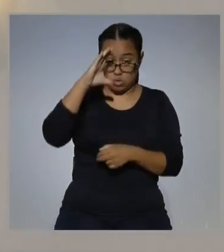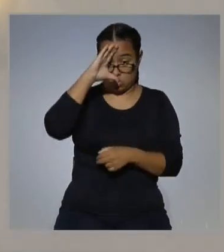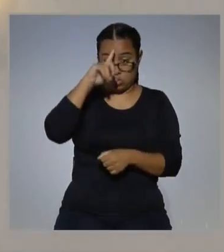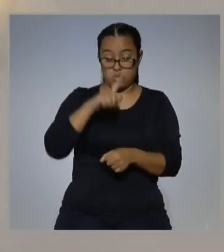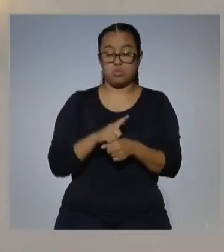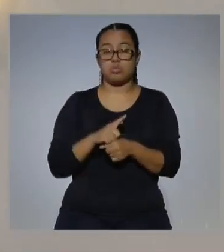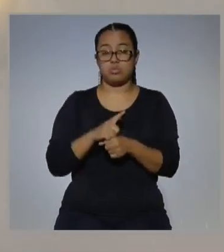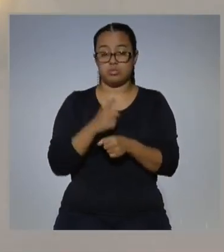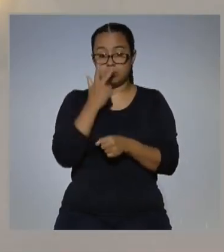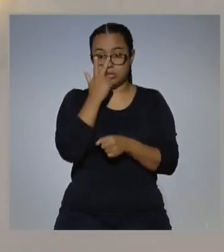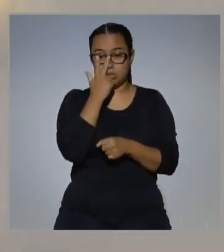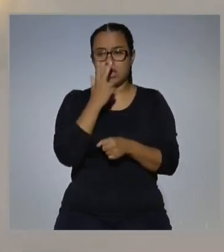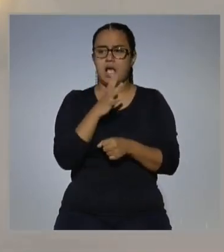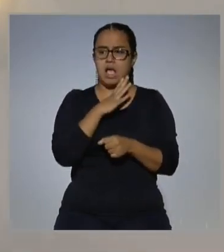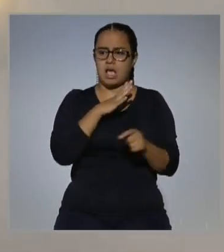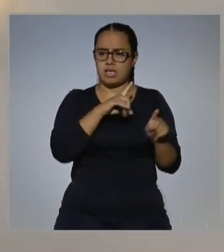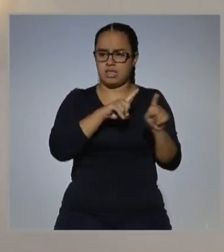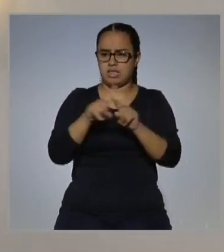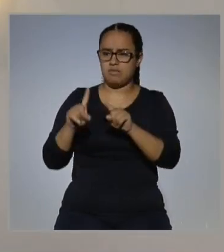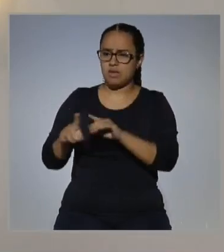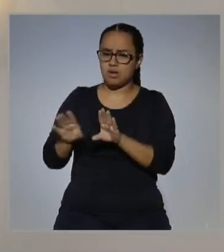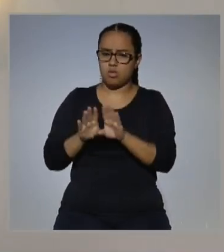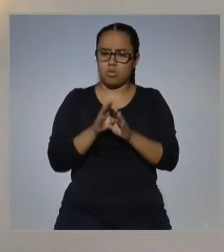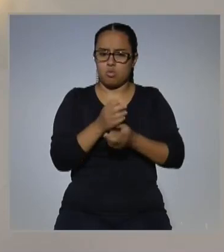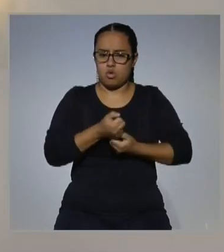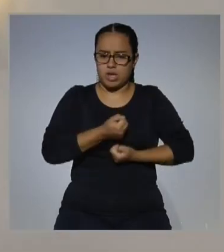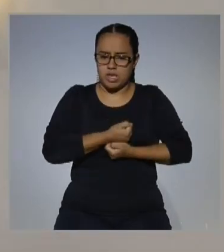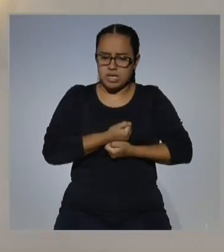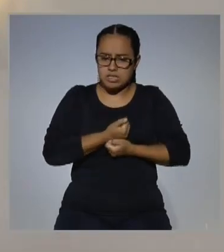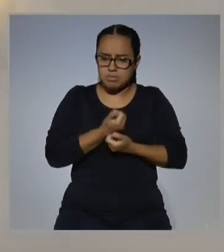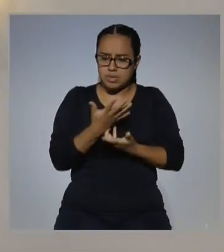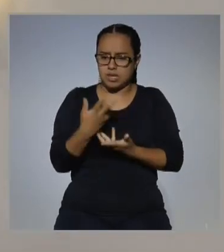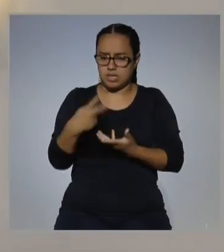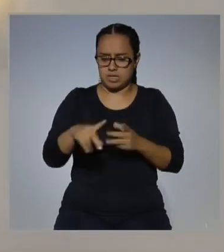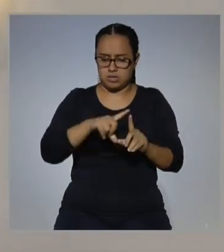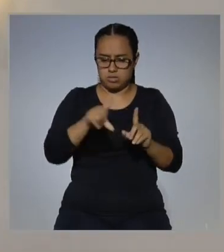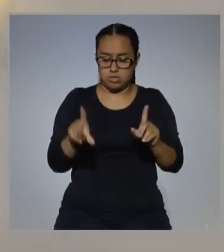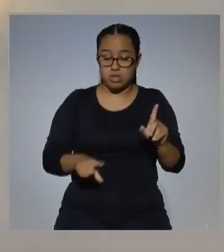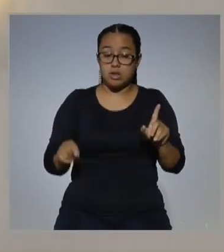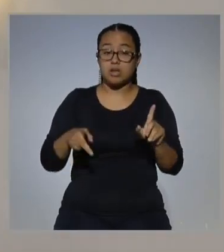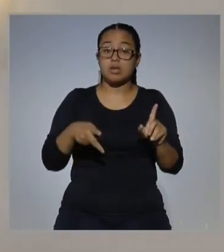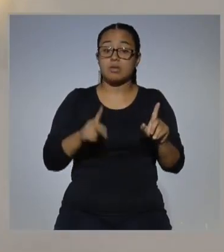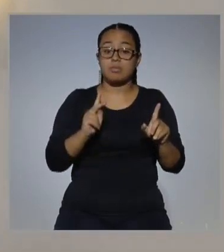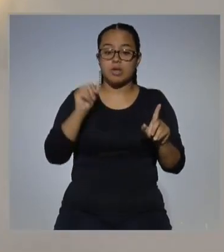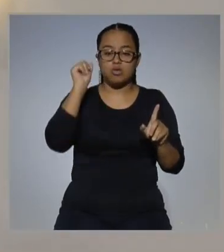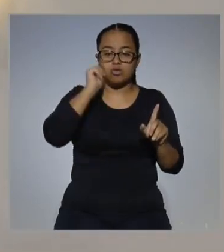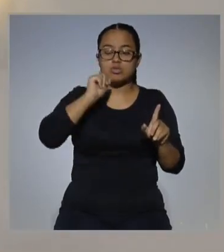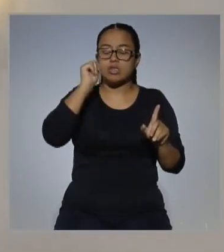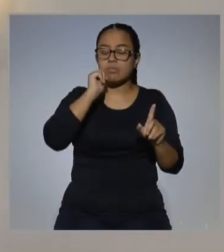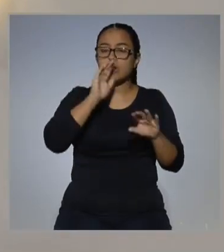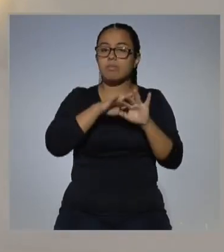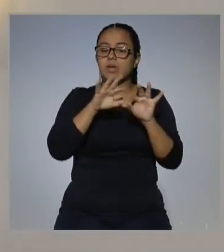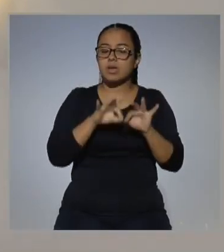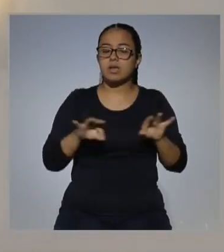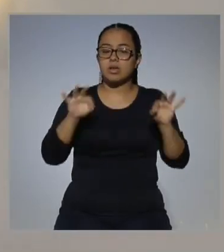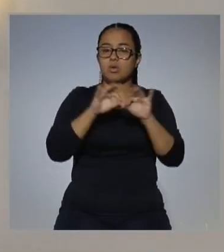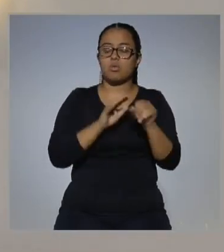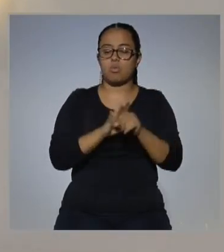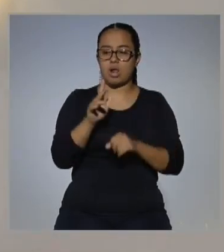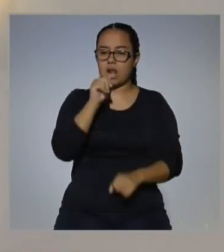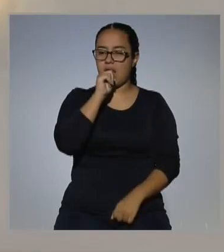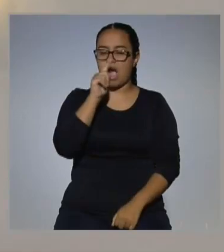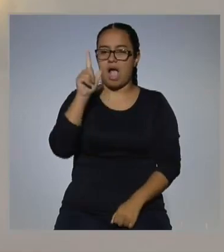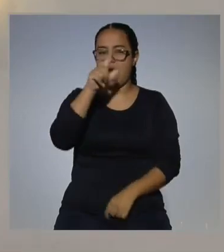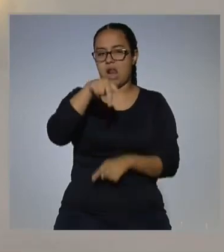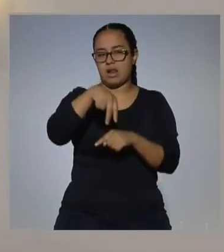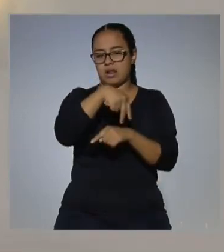que si bien tiene distintas formas de expresarse a nivel nacional, siempre ahí lo que late es precisamente el alma de los que